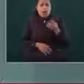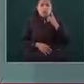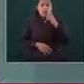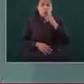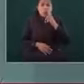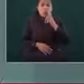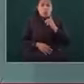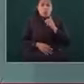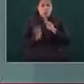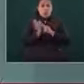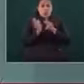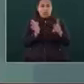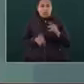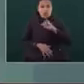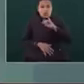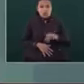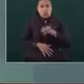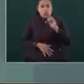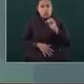Jornada.